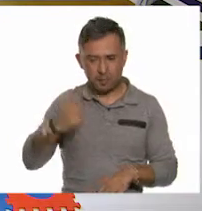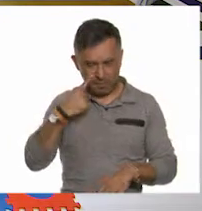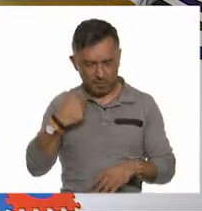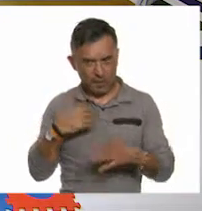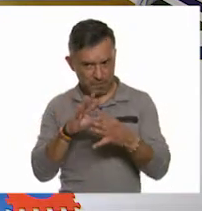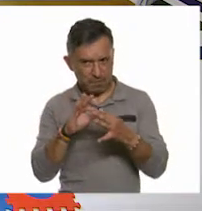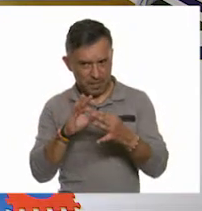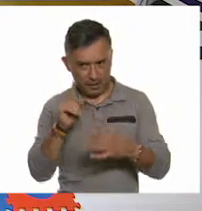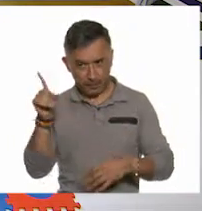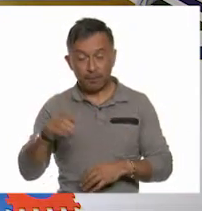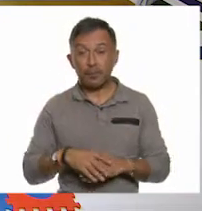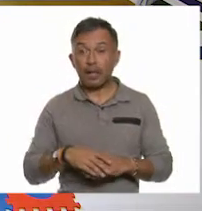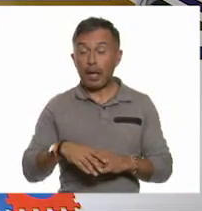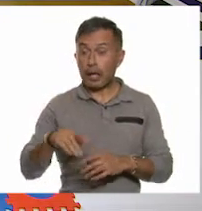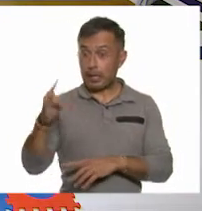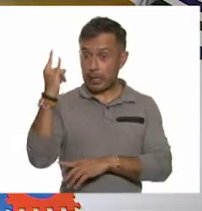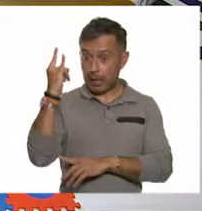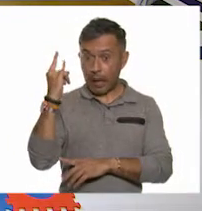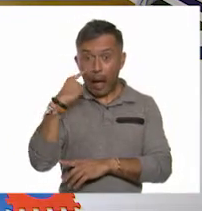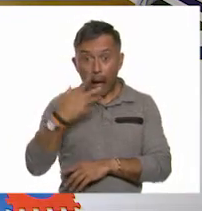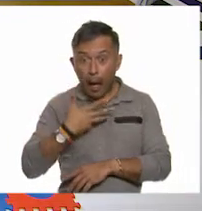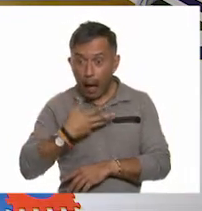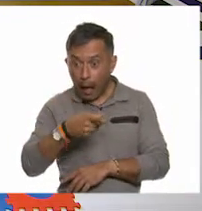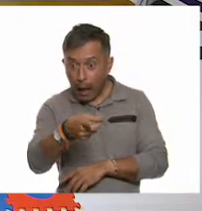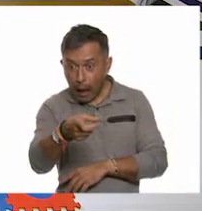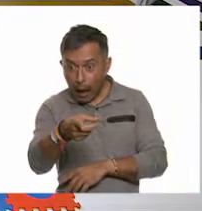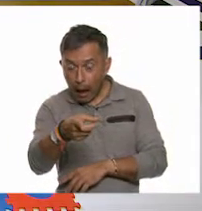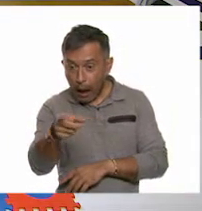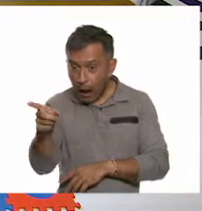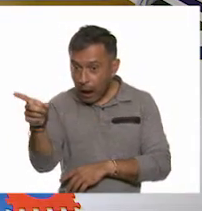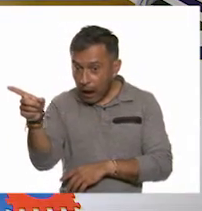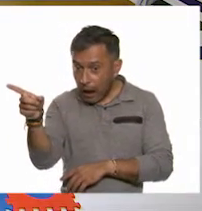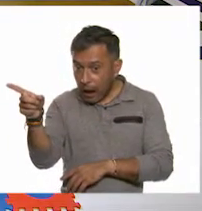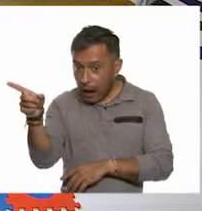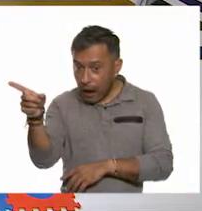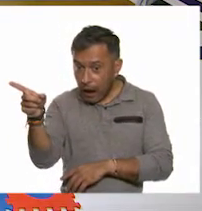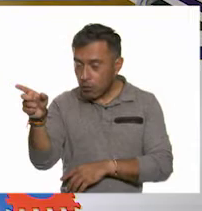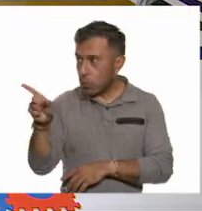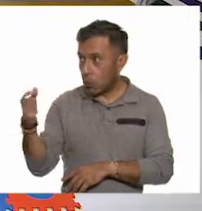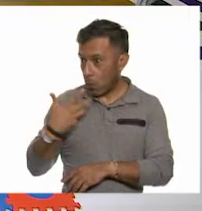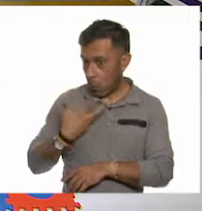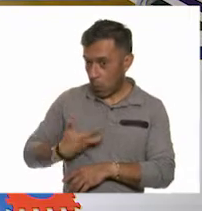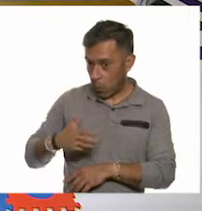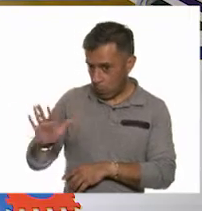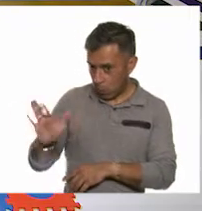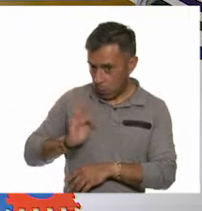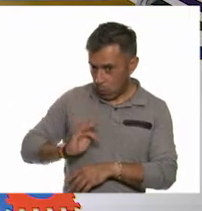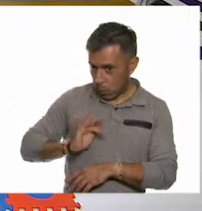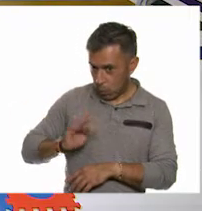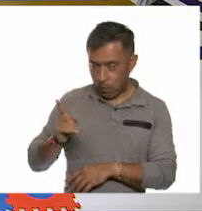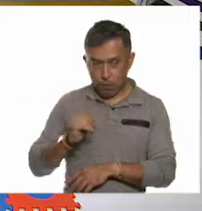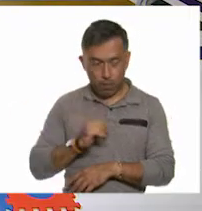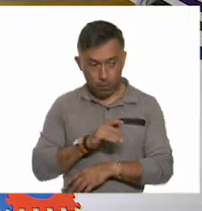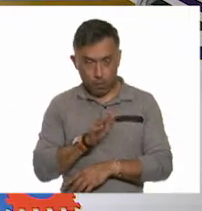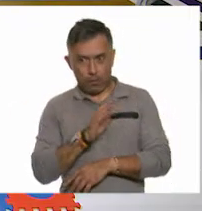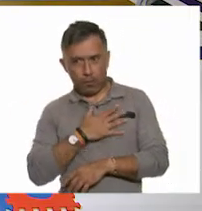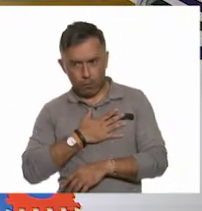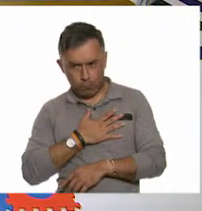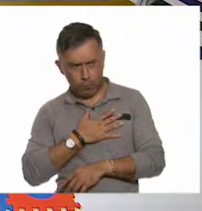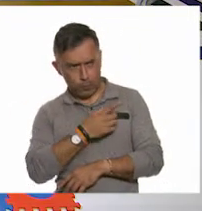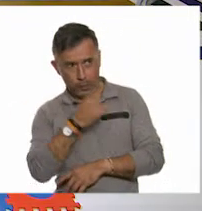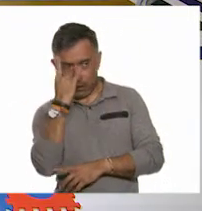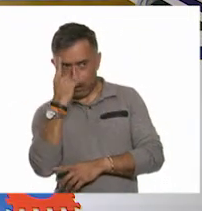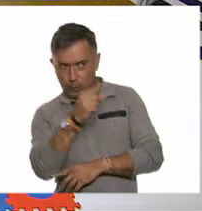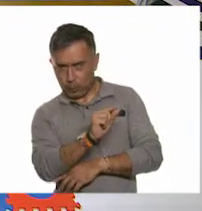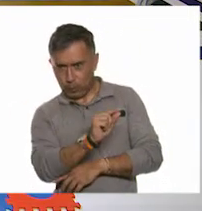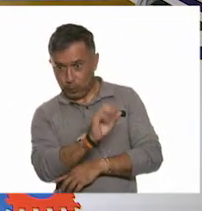El gigante... ¡Ahí está, maestra! No se vaya a asustar, ¿eh? Ay, no. Sí, Ahí sí. está. Hola, señor gigante. Nada más lo